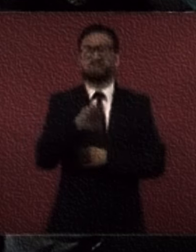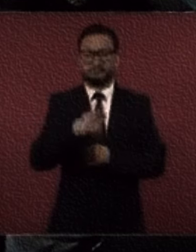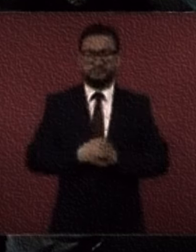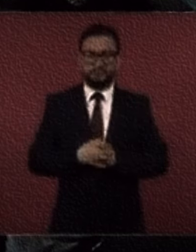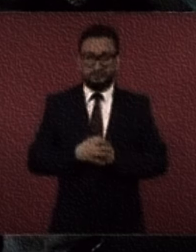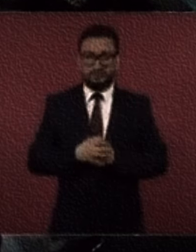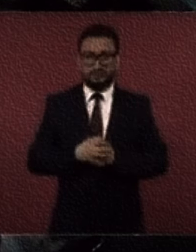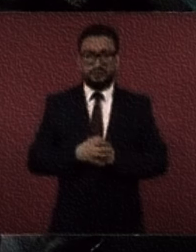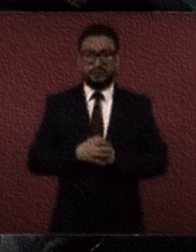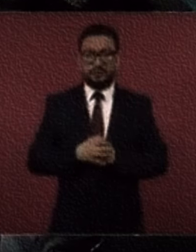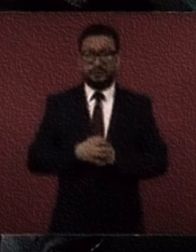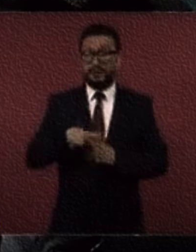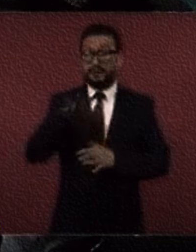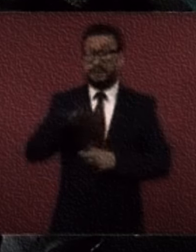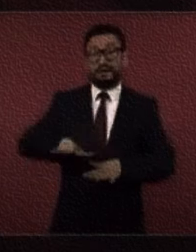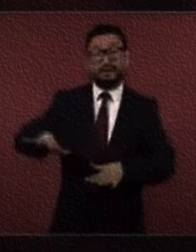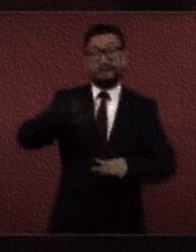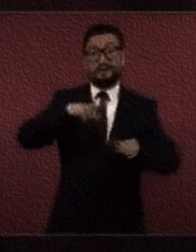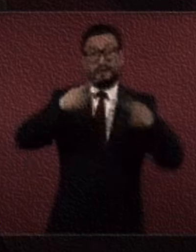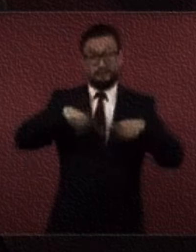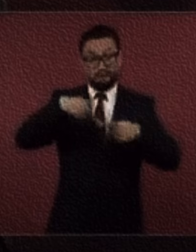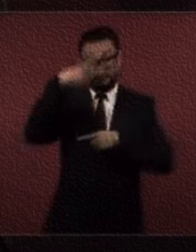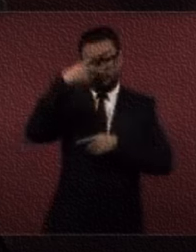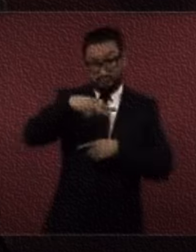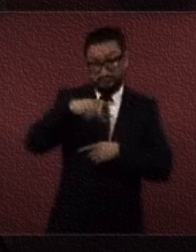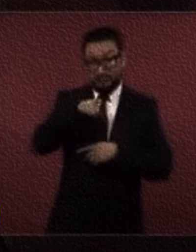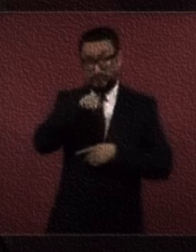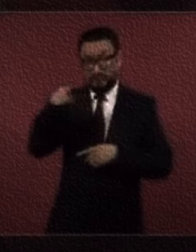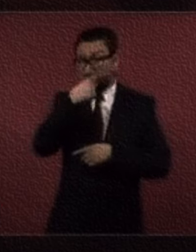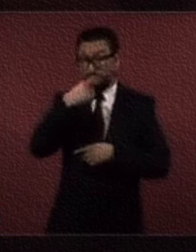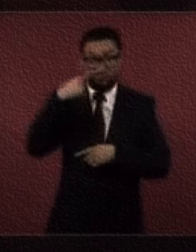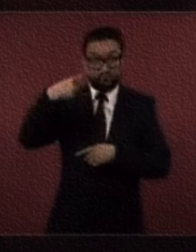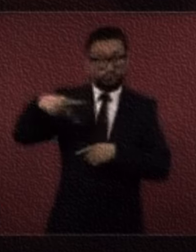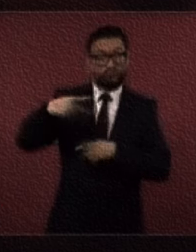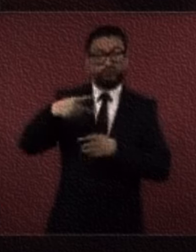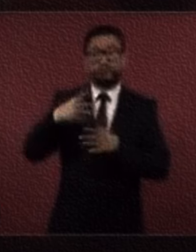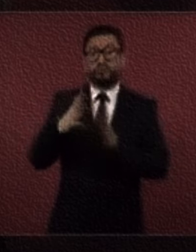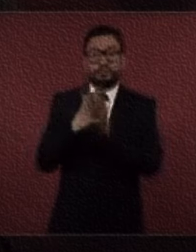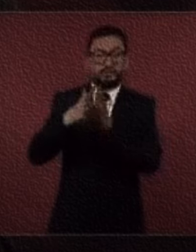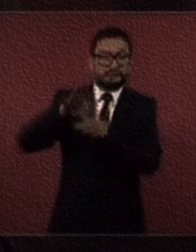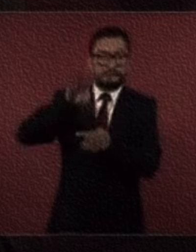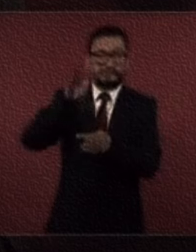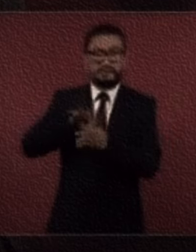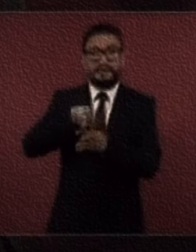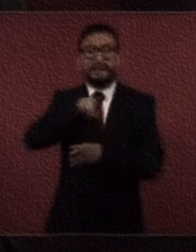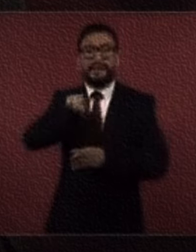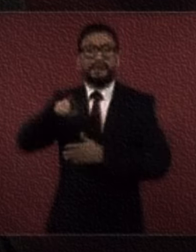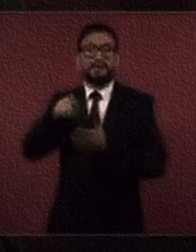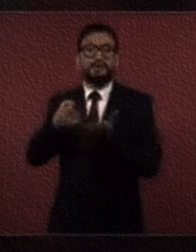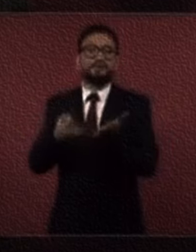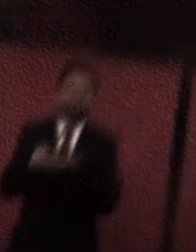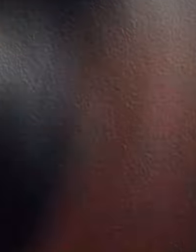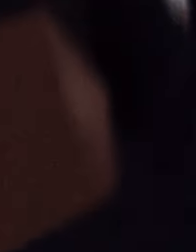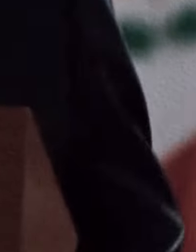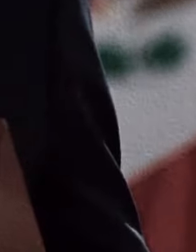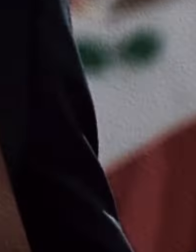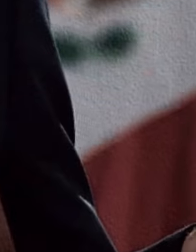a ver si su agenda lo permite porque tiene ella mucho trabajo, la conozco y sé que está ocupada, haciendo ya sus planes y eso es muy bueno,